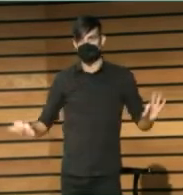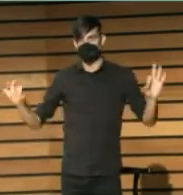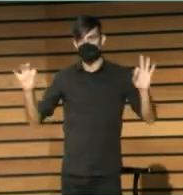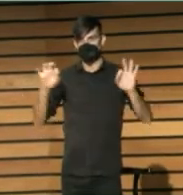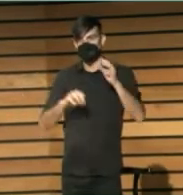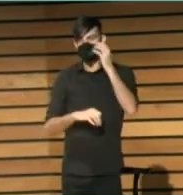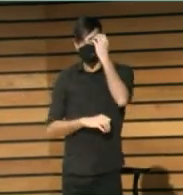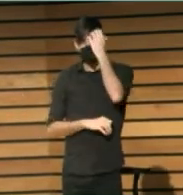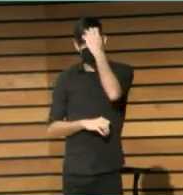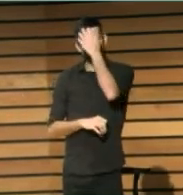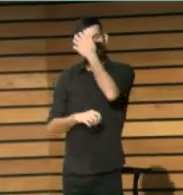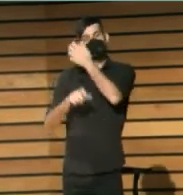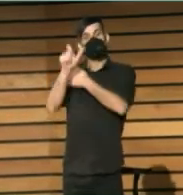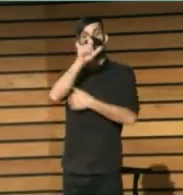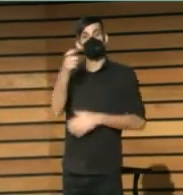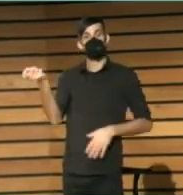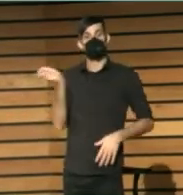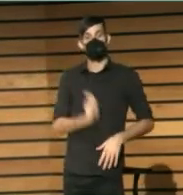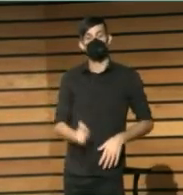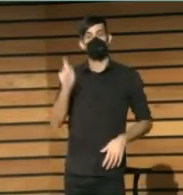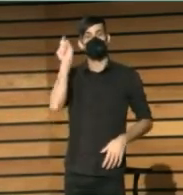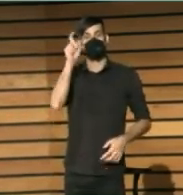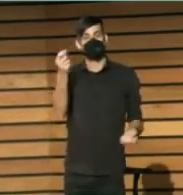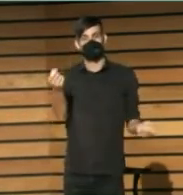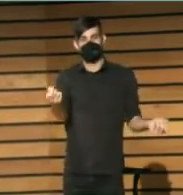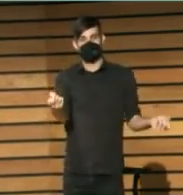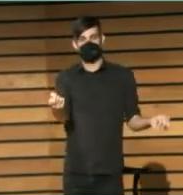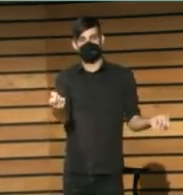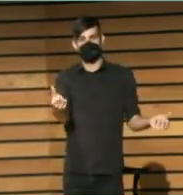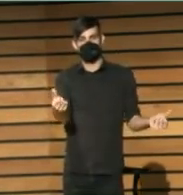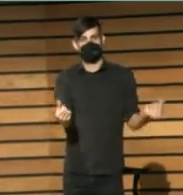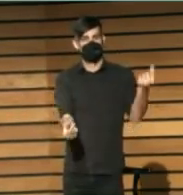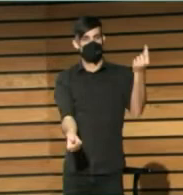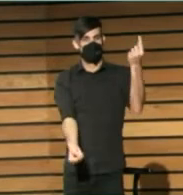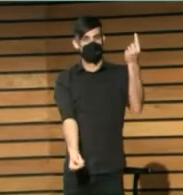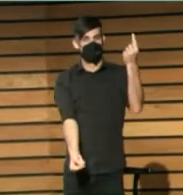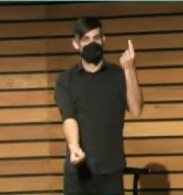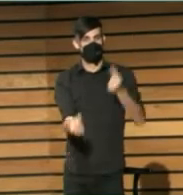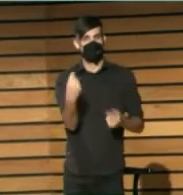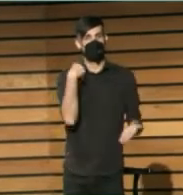Había pocos maestros, de hecho había pocas escuelas